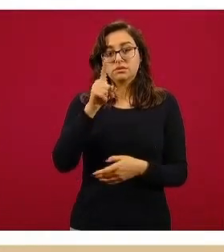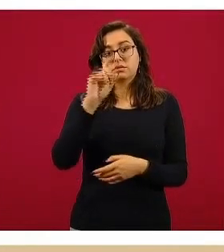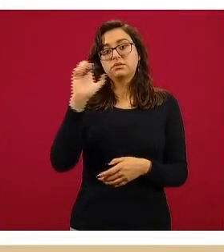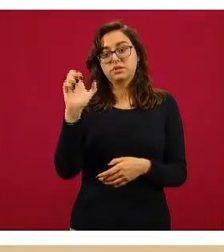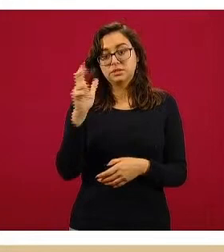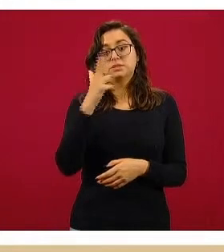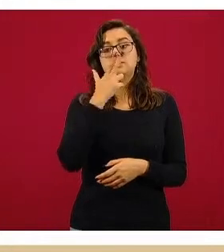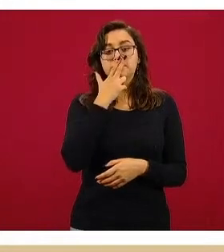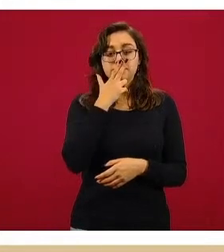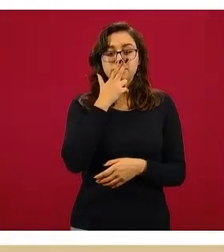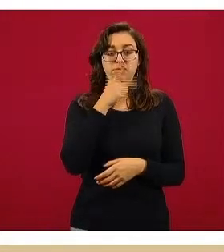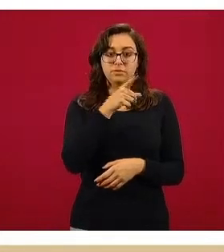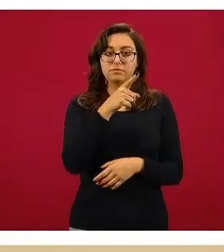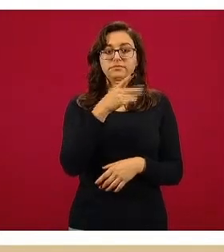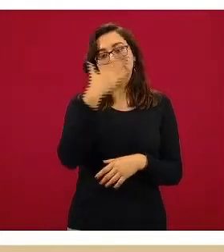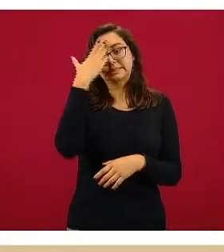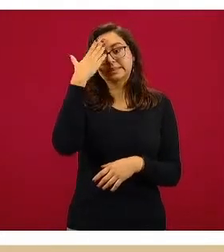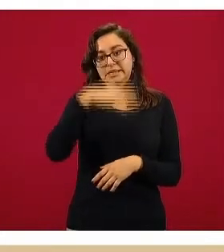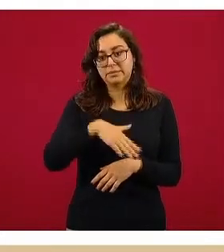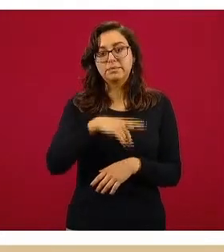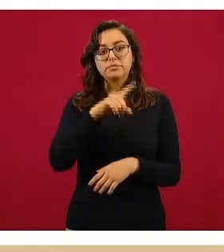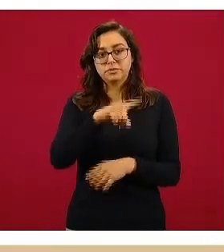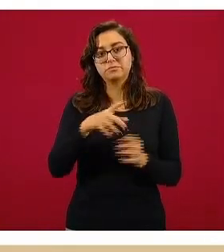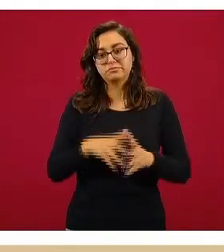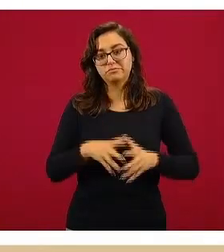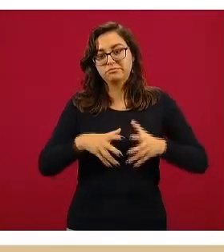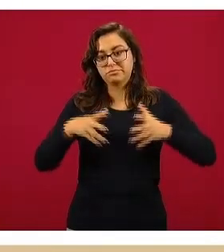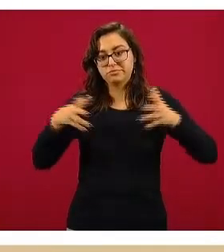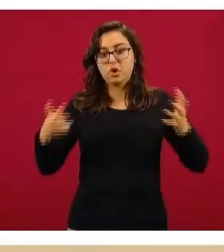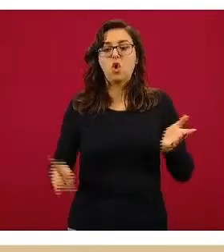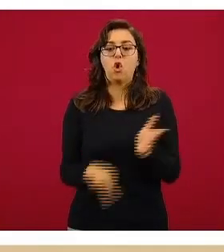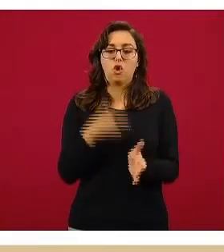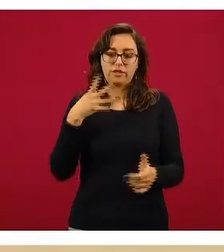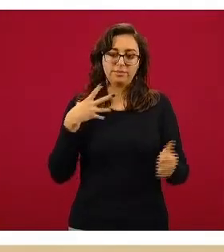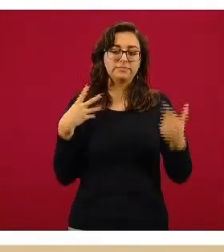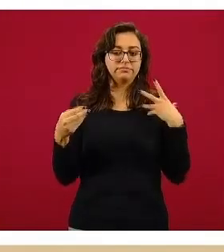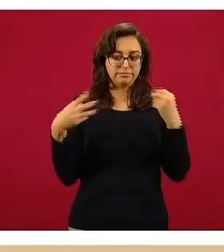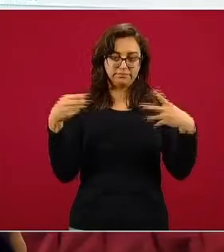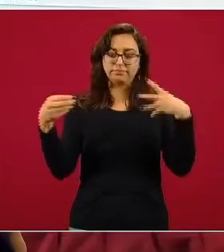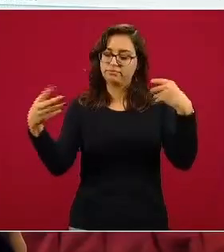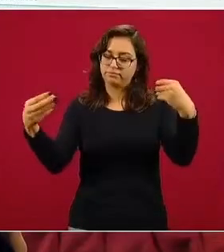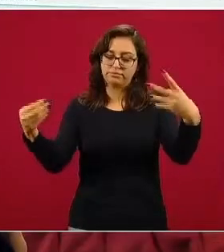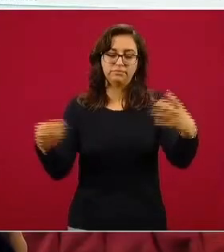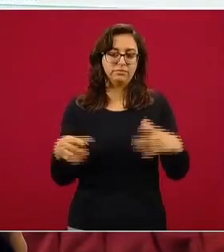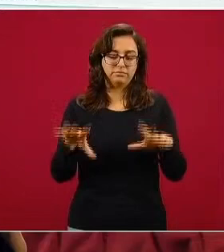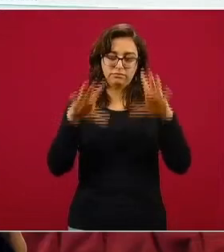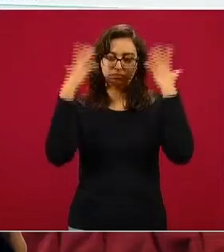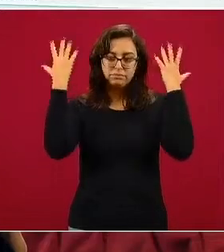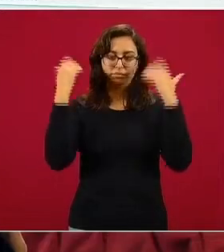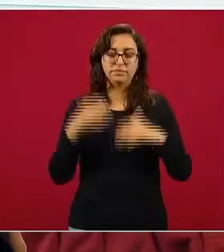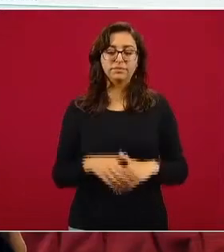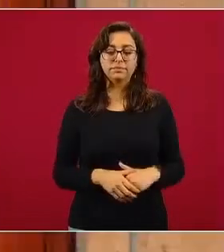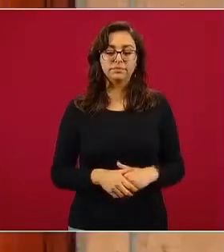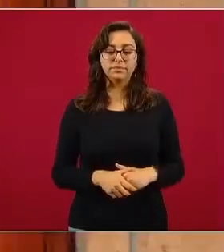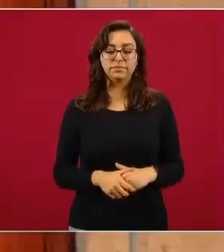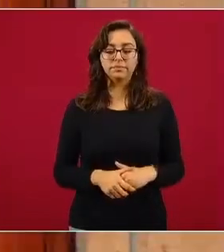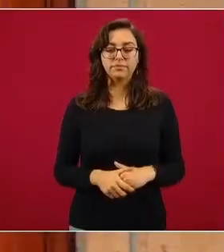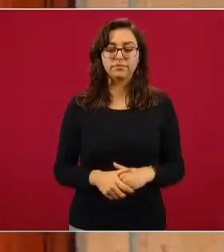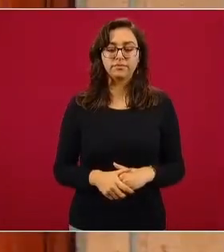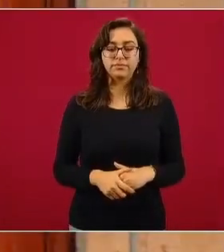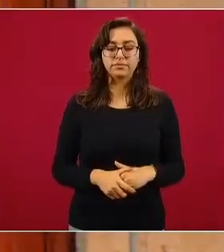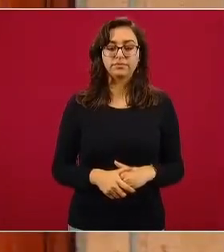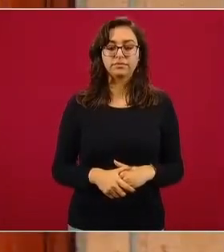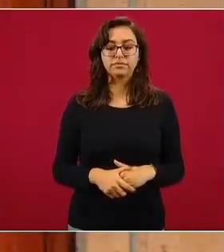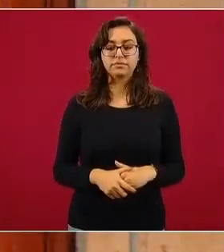Chihuahua, donde sabemos que están teniendo un rebrote importante de la enfermedad. Y para